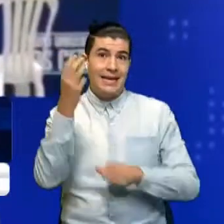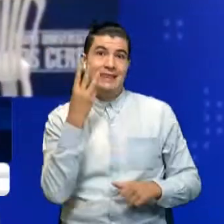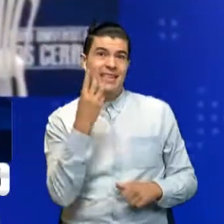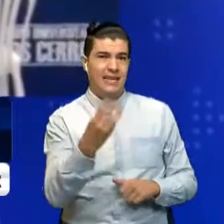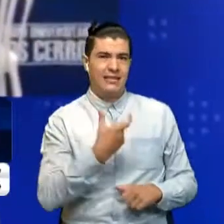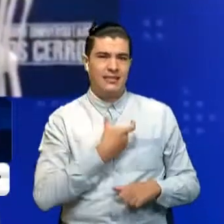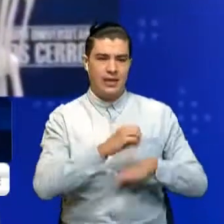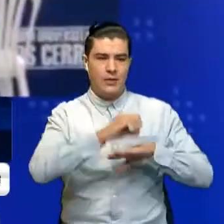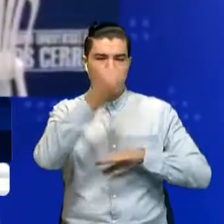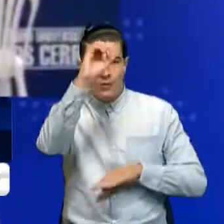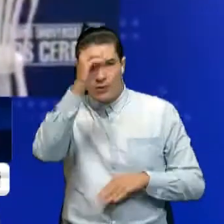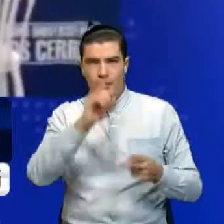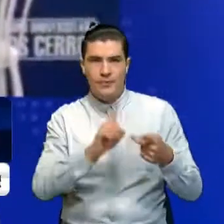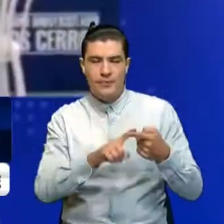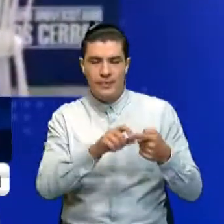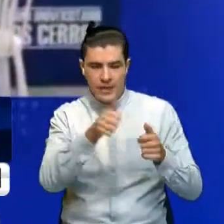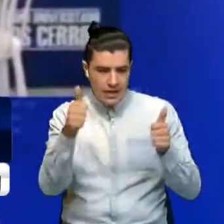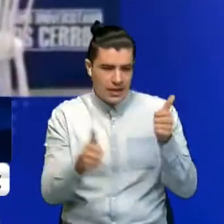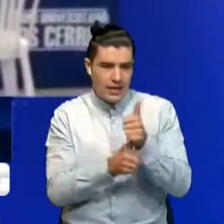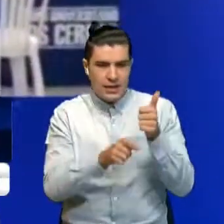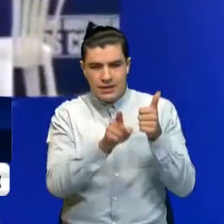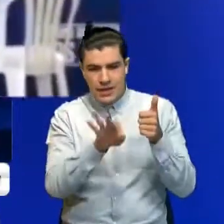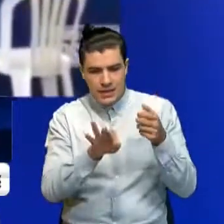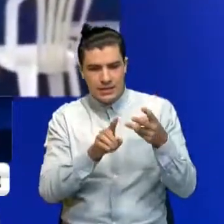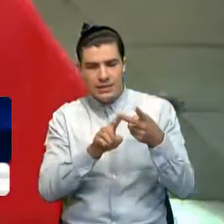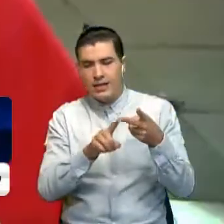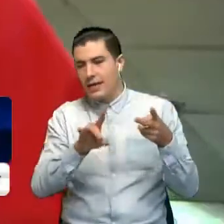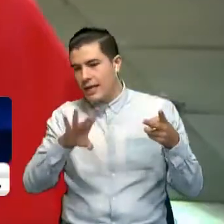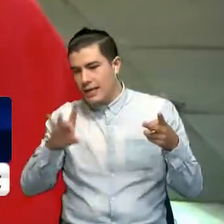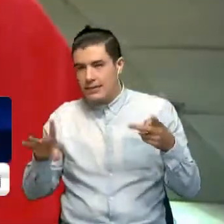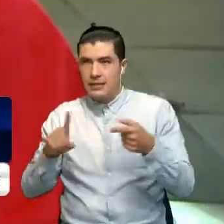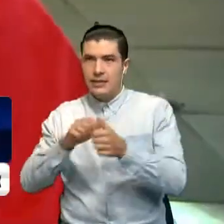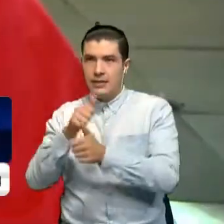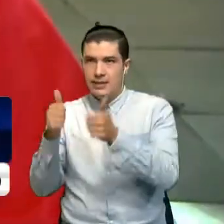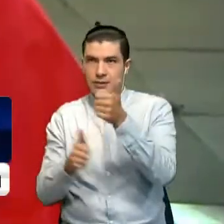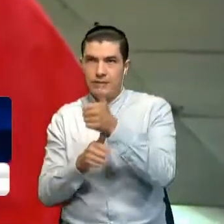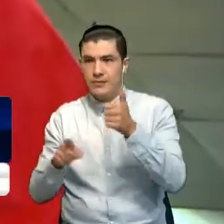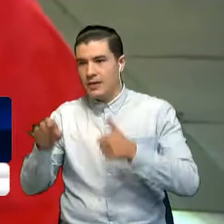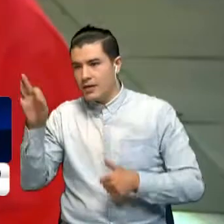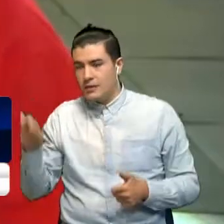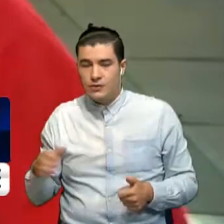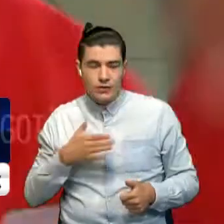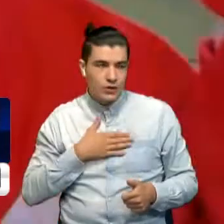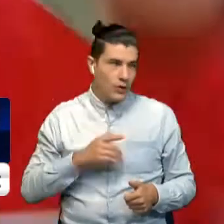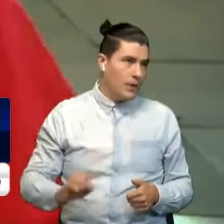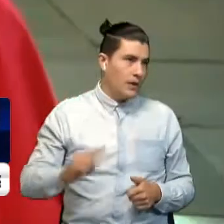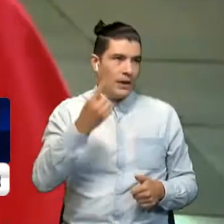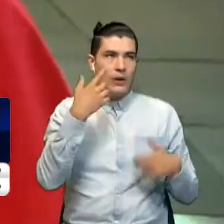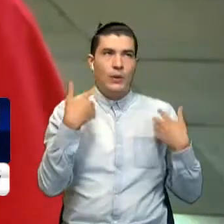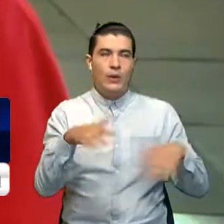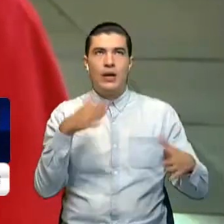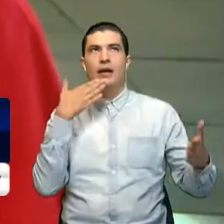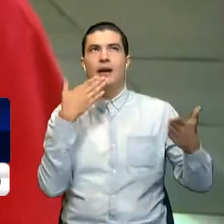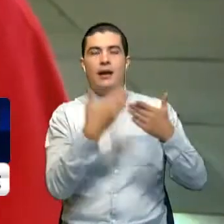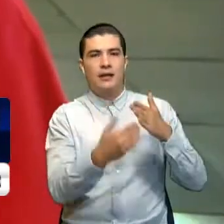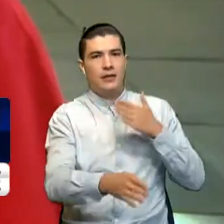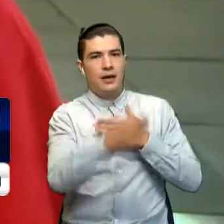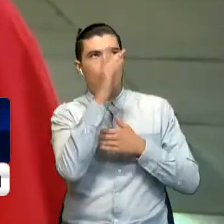oro en las categorías sub-13, sub-15 y sub-18. Primero que todo fue gracias a Dios porque él me